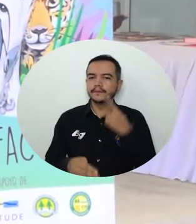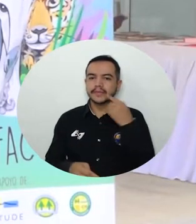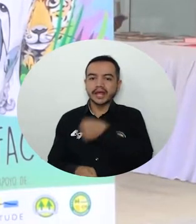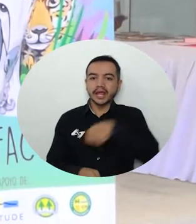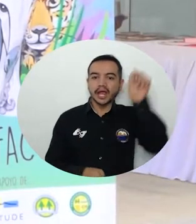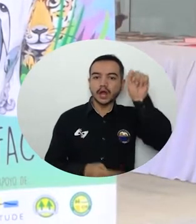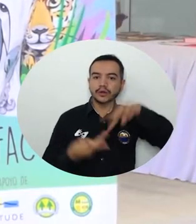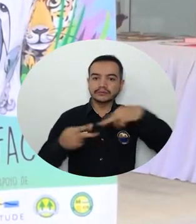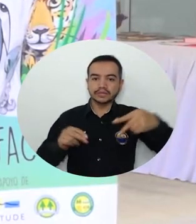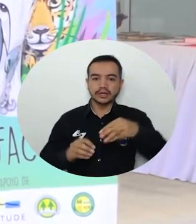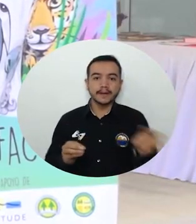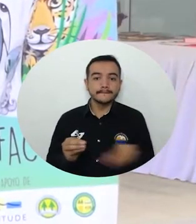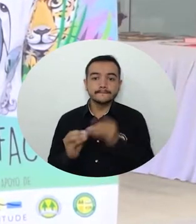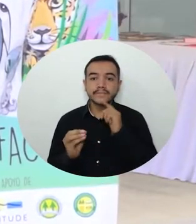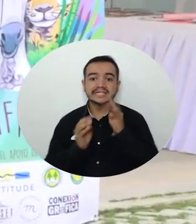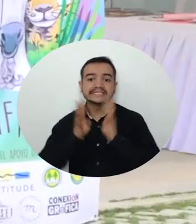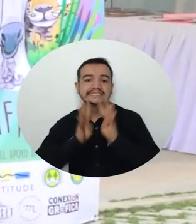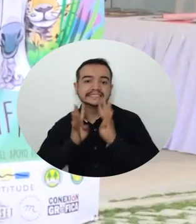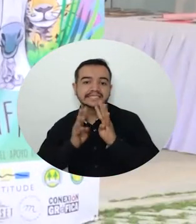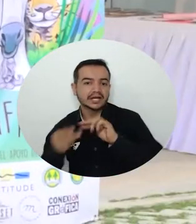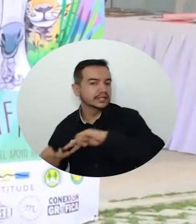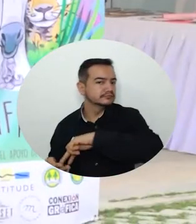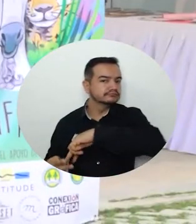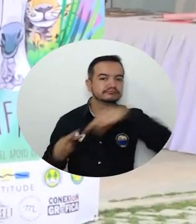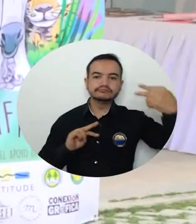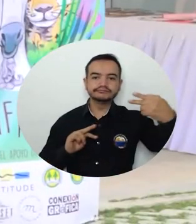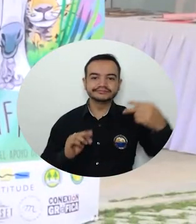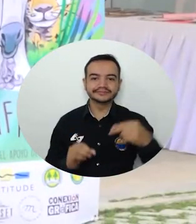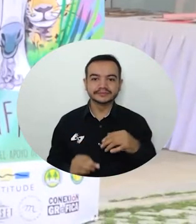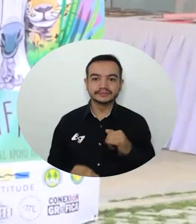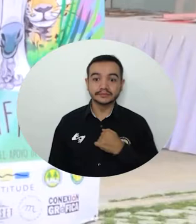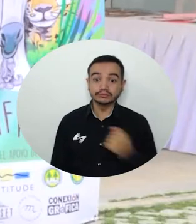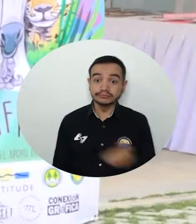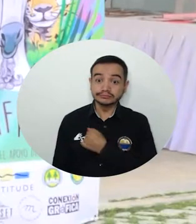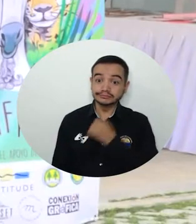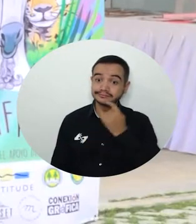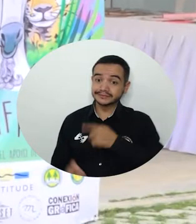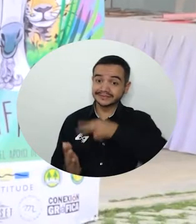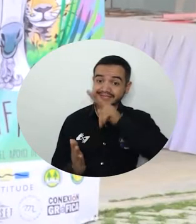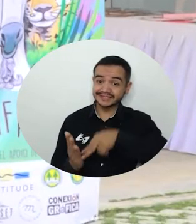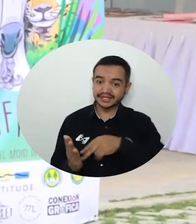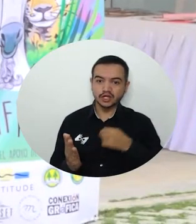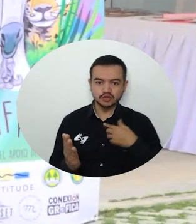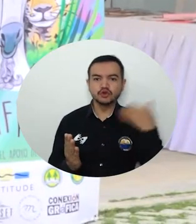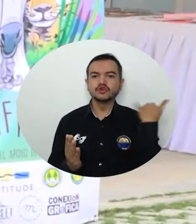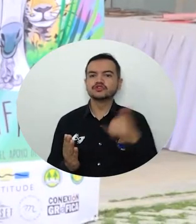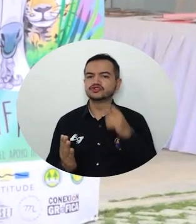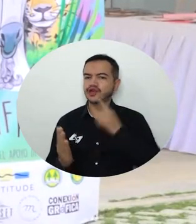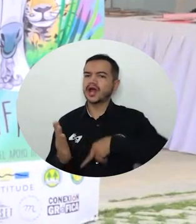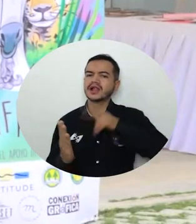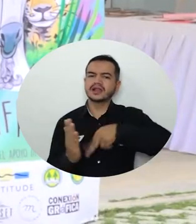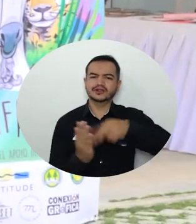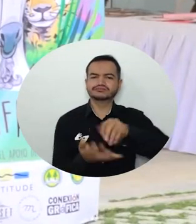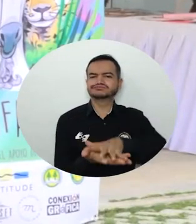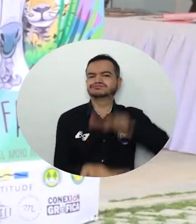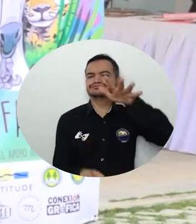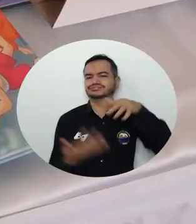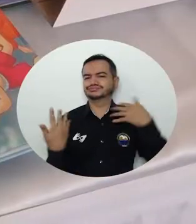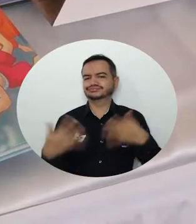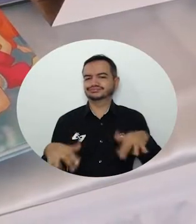y Antimuñequitos. Sí, me gusta mucho leer. Me he leído varios libros,